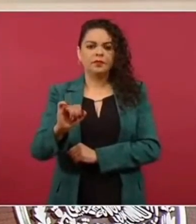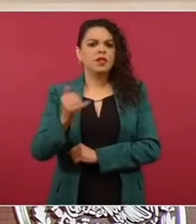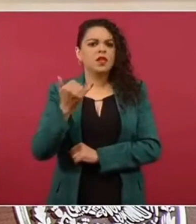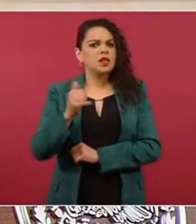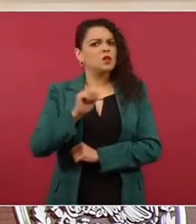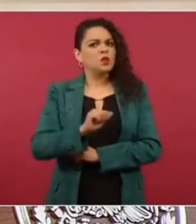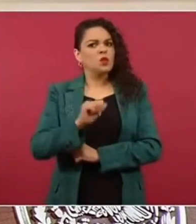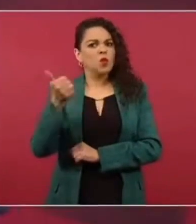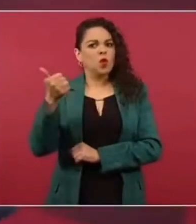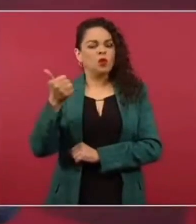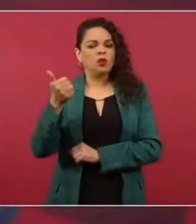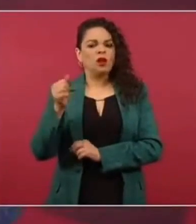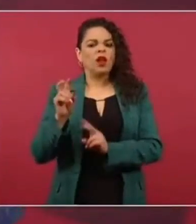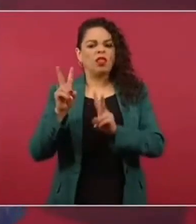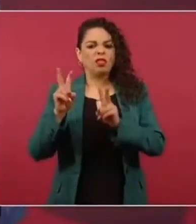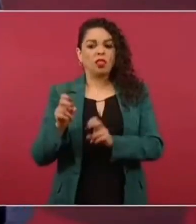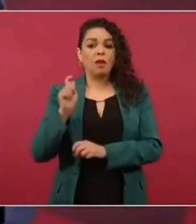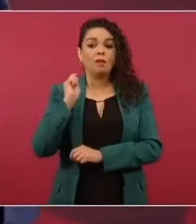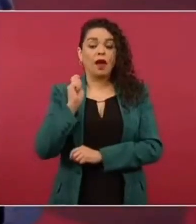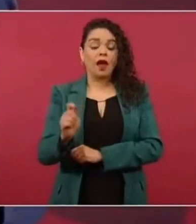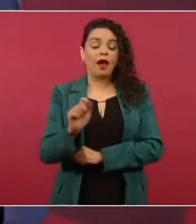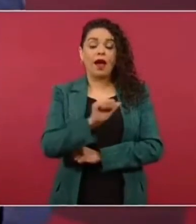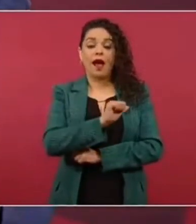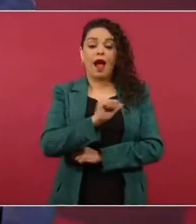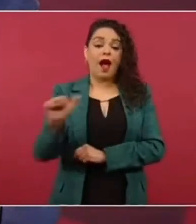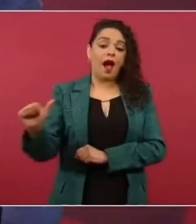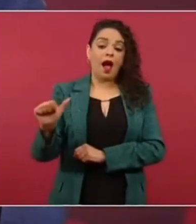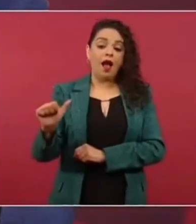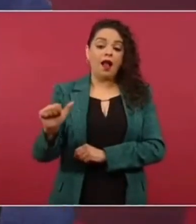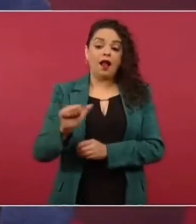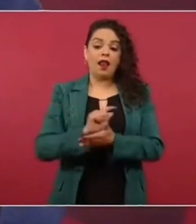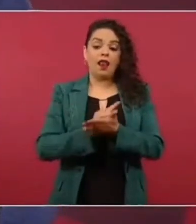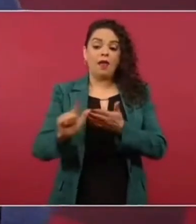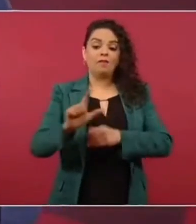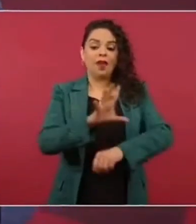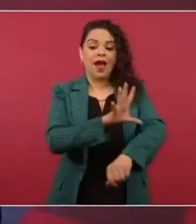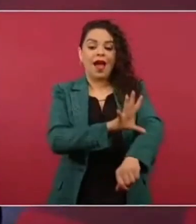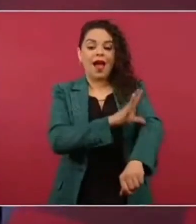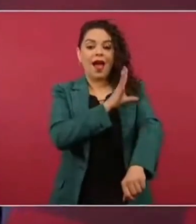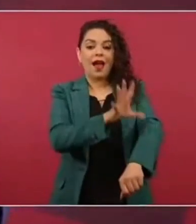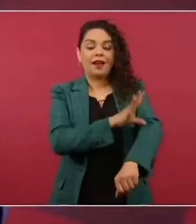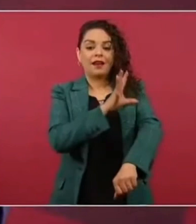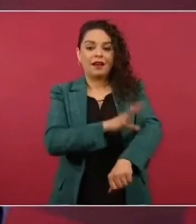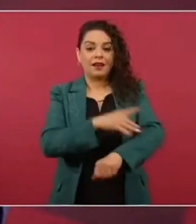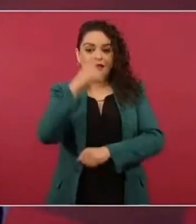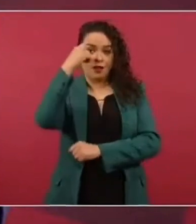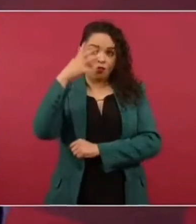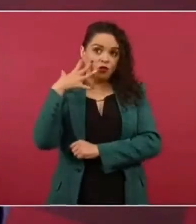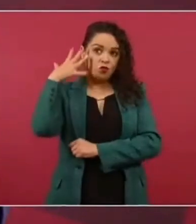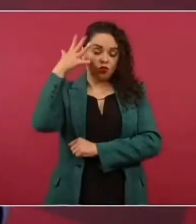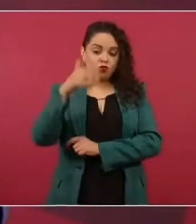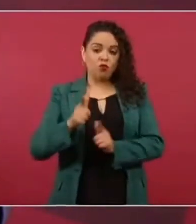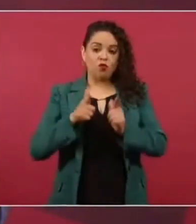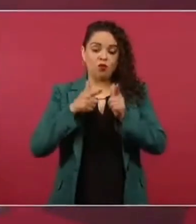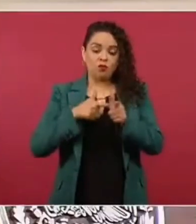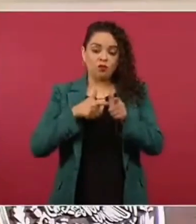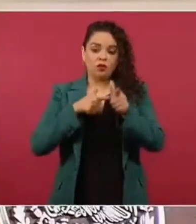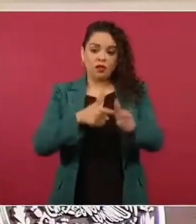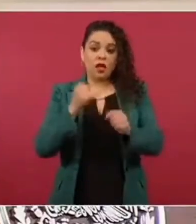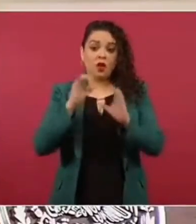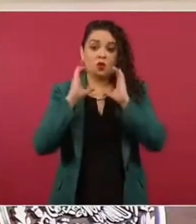todo lo que tiene que ver con las energías limpias, renovables,